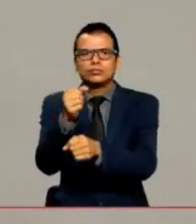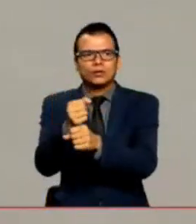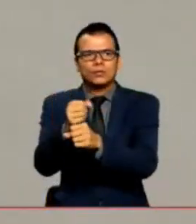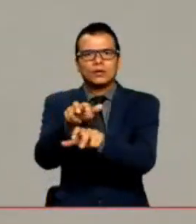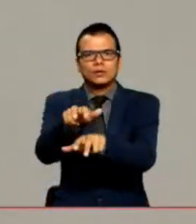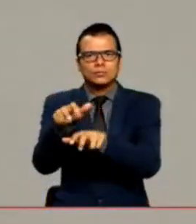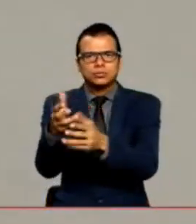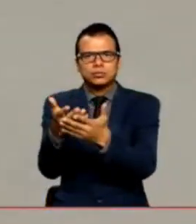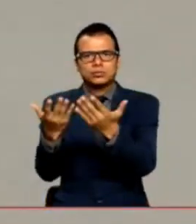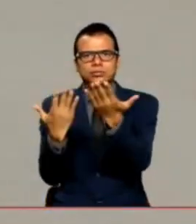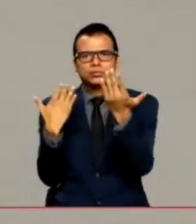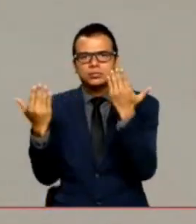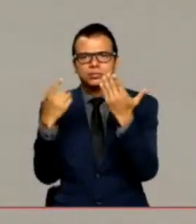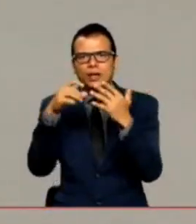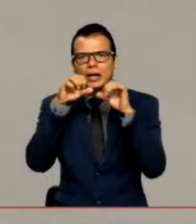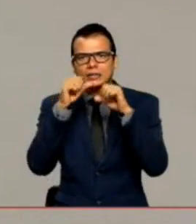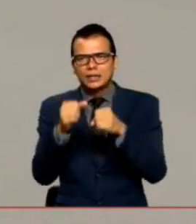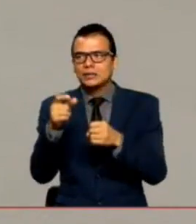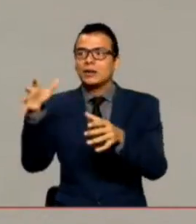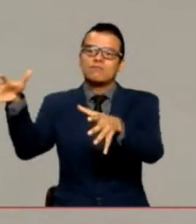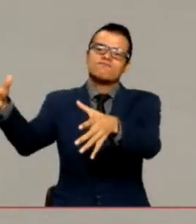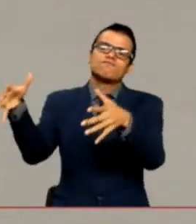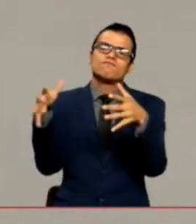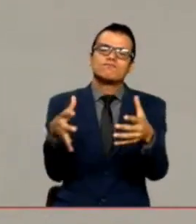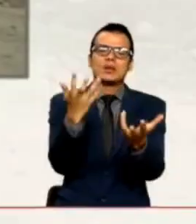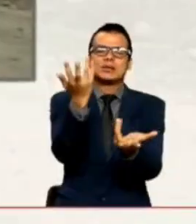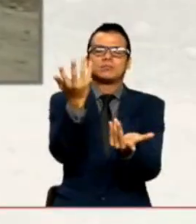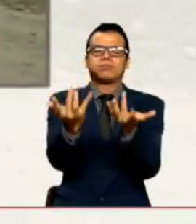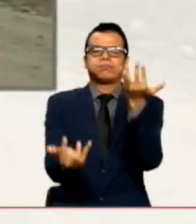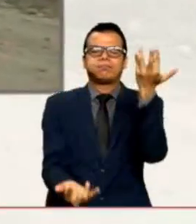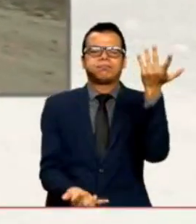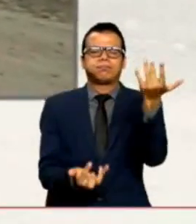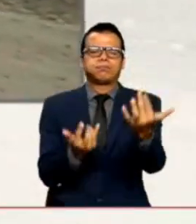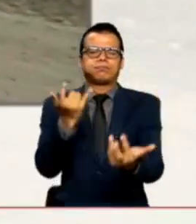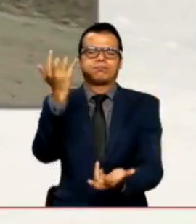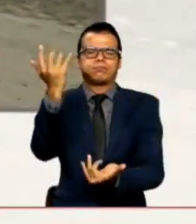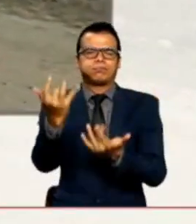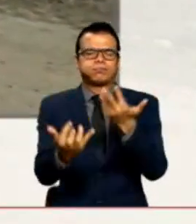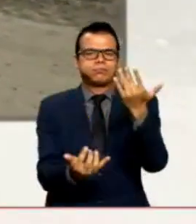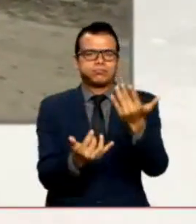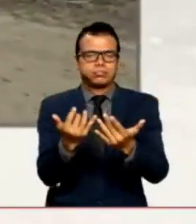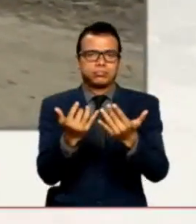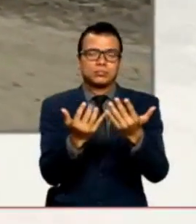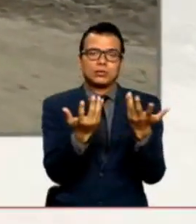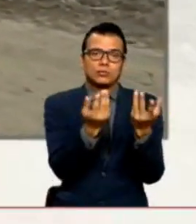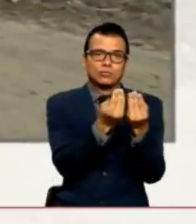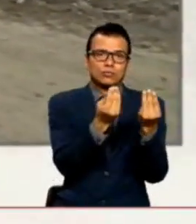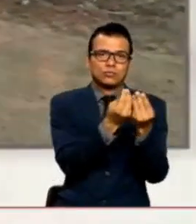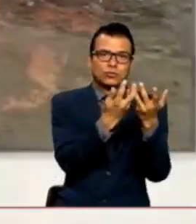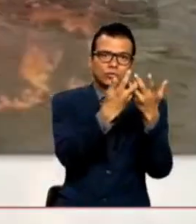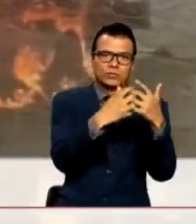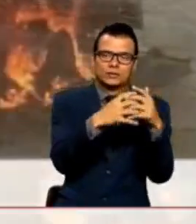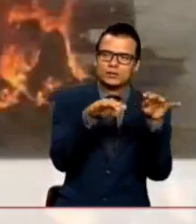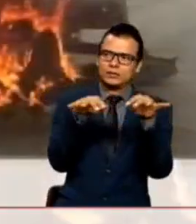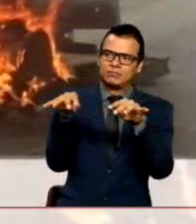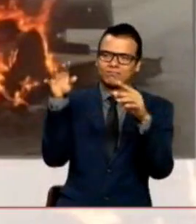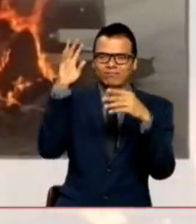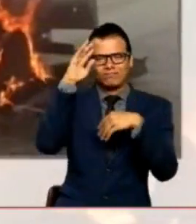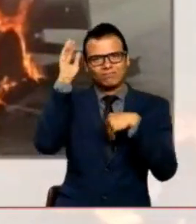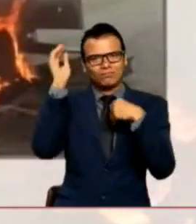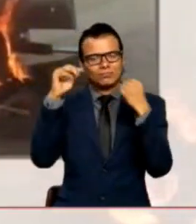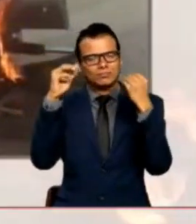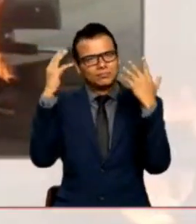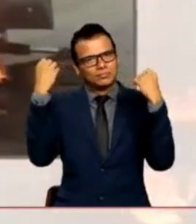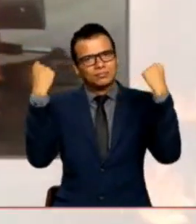agrícolas en cultivos de caña y posteriormente la incineraron. El hecho ha generado preocupación entre los gremios de la región